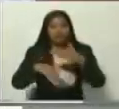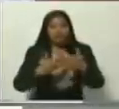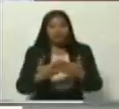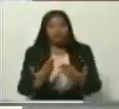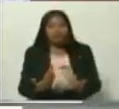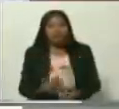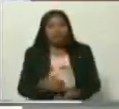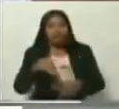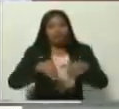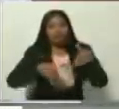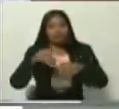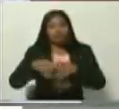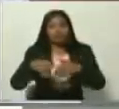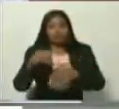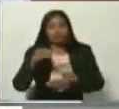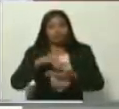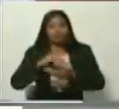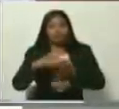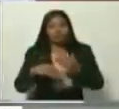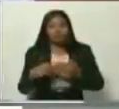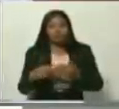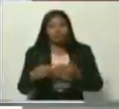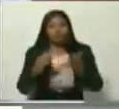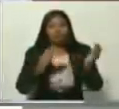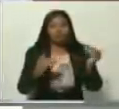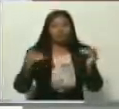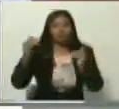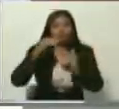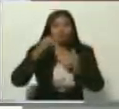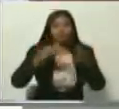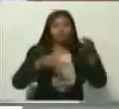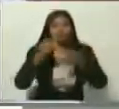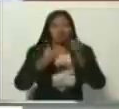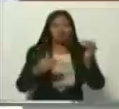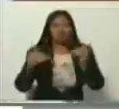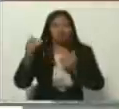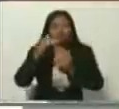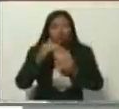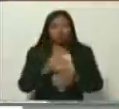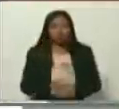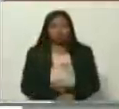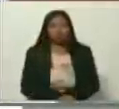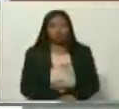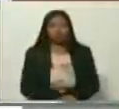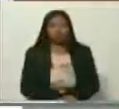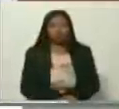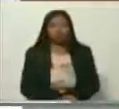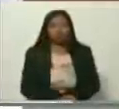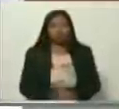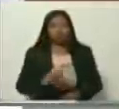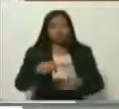las elecciones planteadas por el máximo tribunal de la República para el